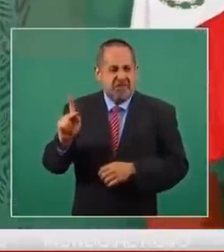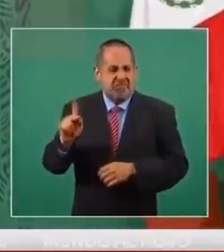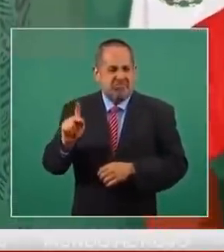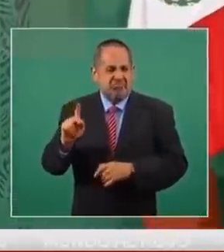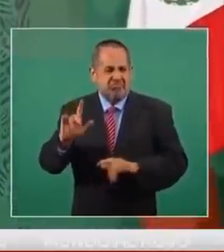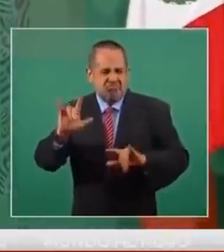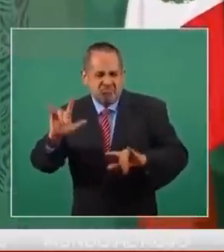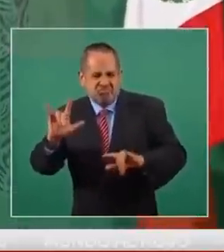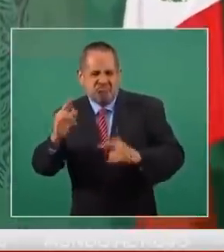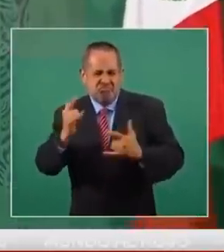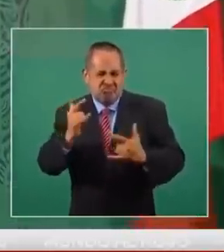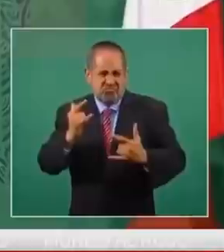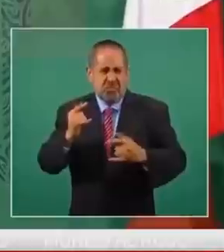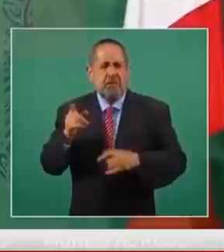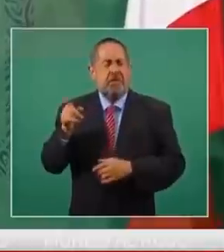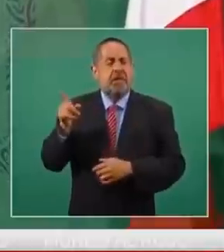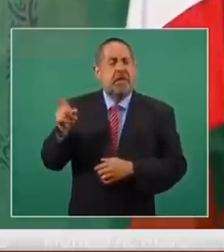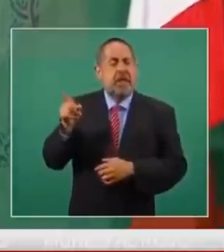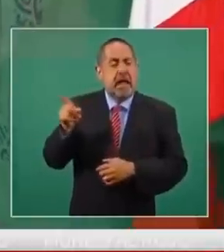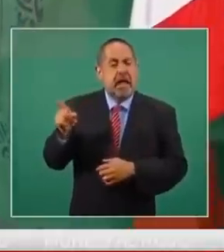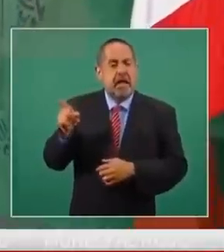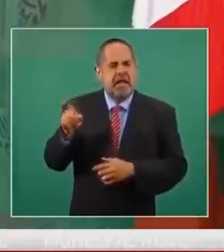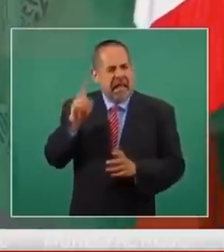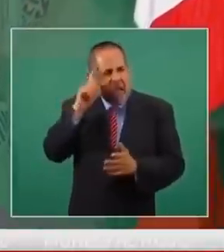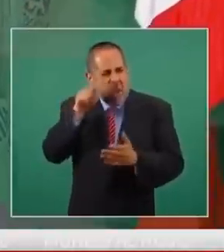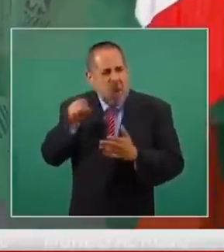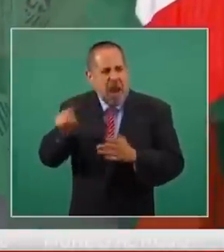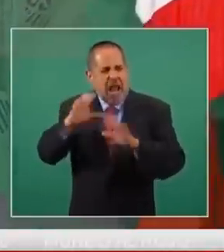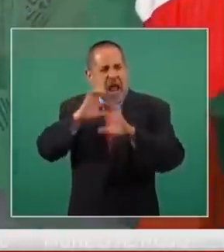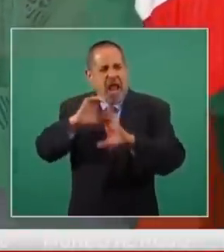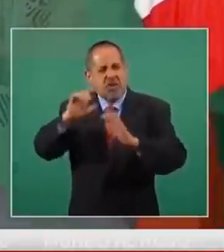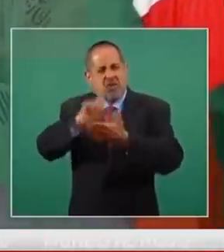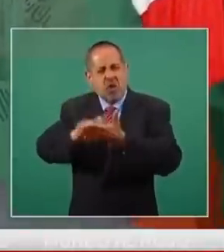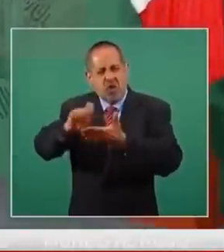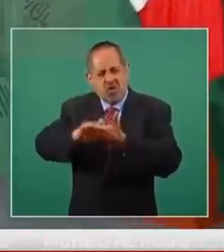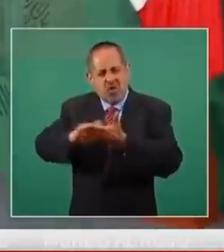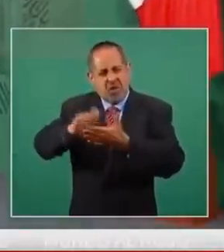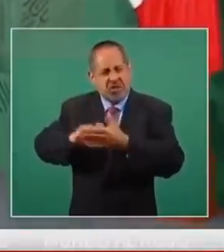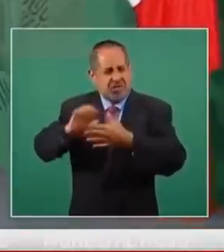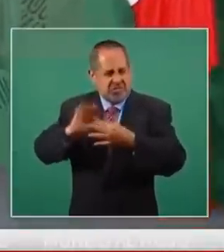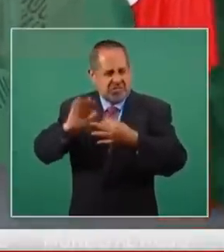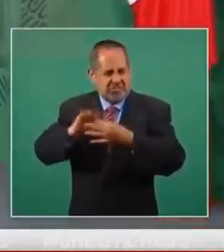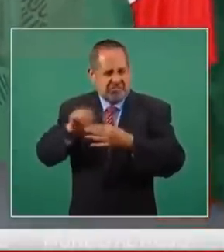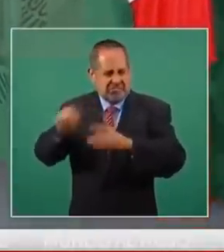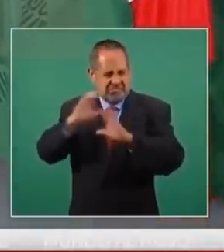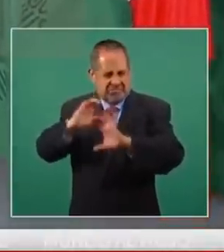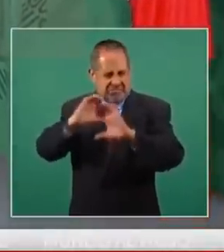no sé si él compuso canciones